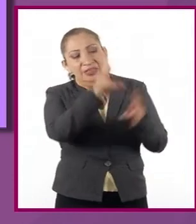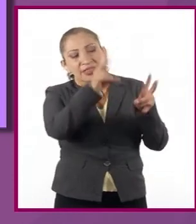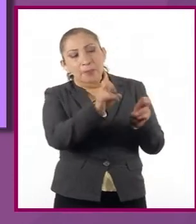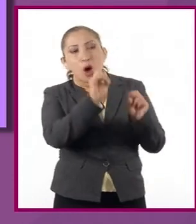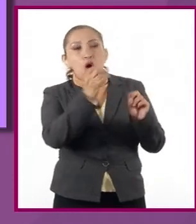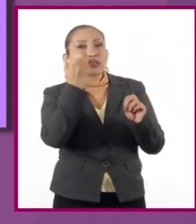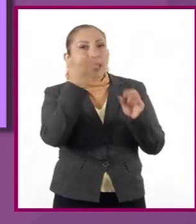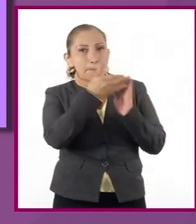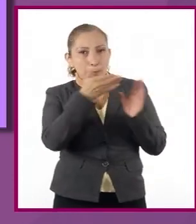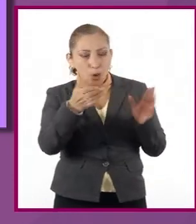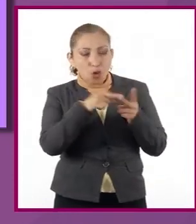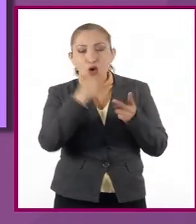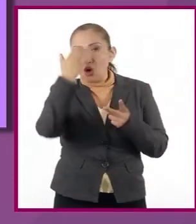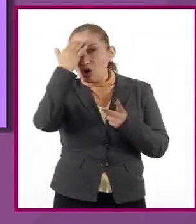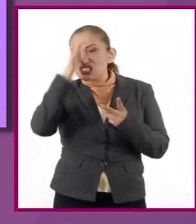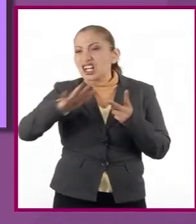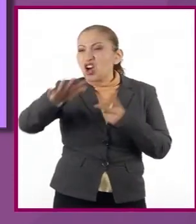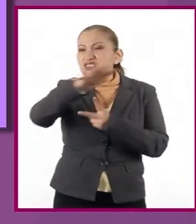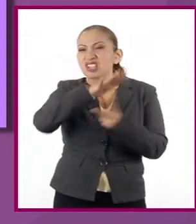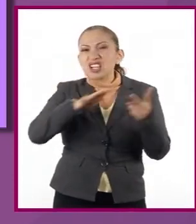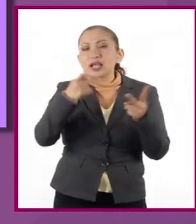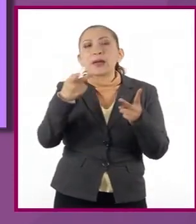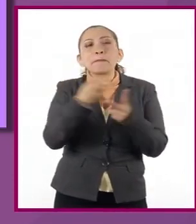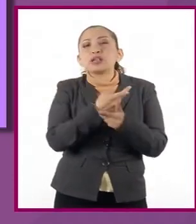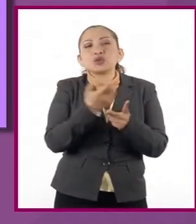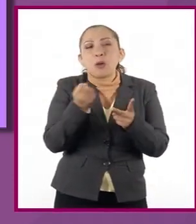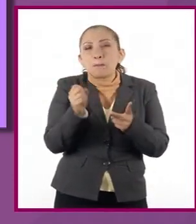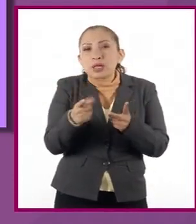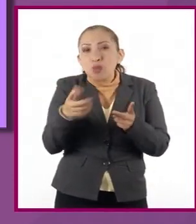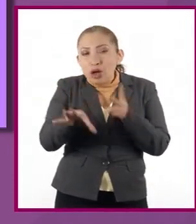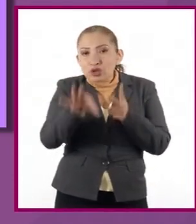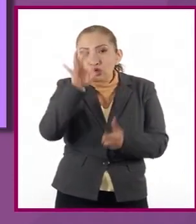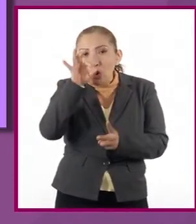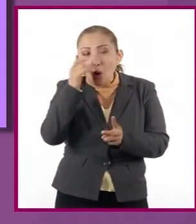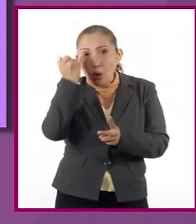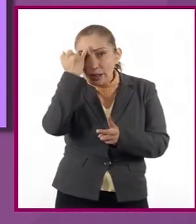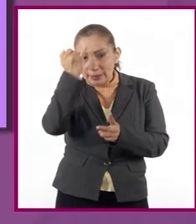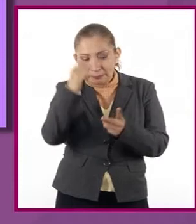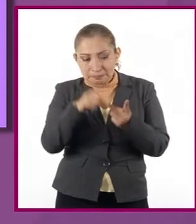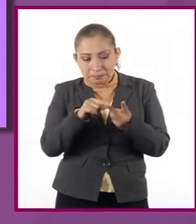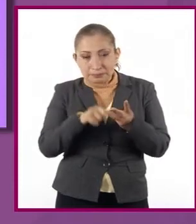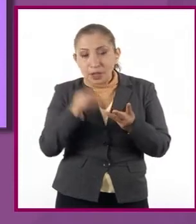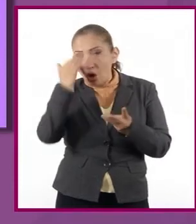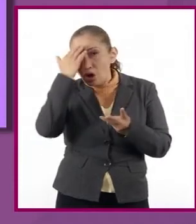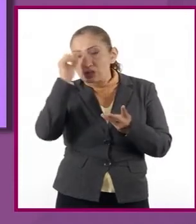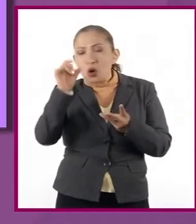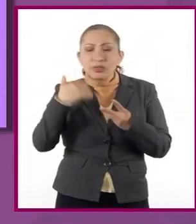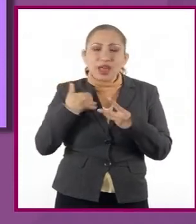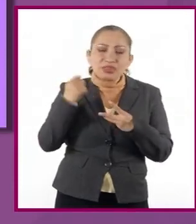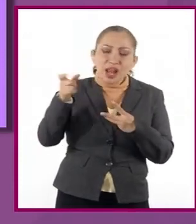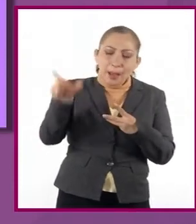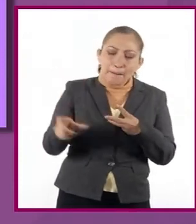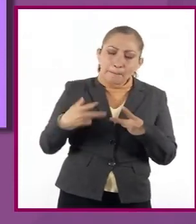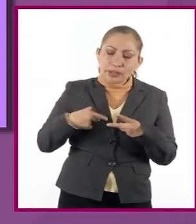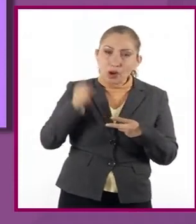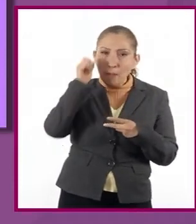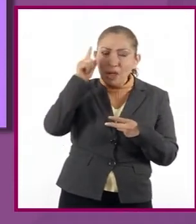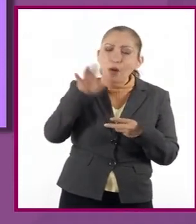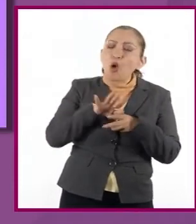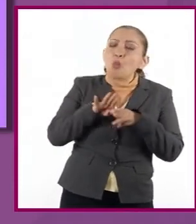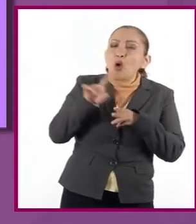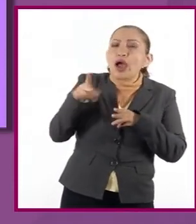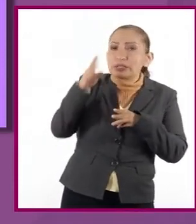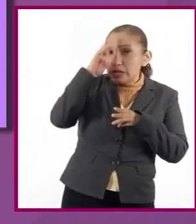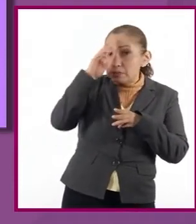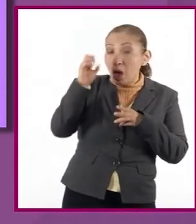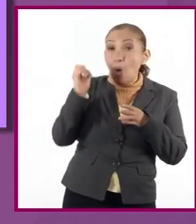o época, conocer el contexto en que algo se hizo, descubrió o inventó, conocer o entender a alguien que se admira, respeta